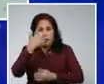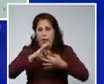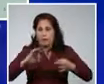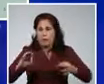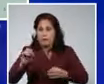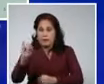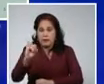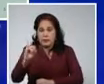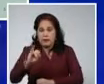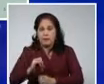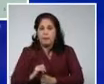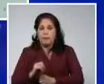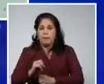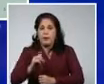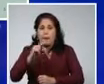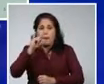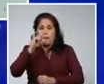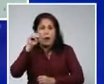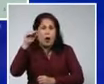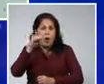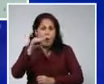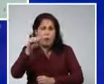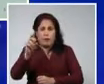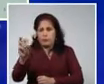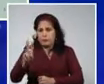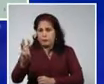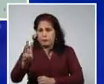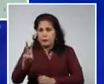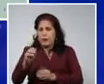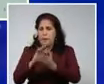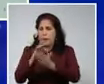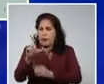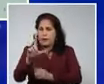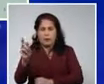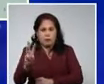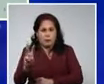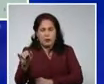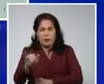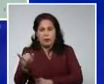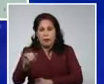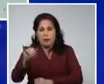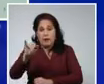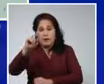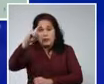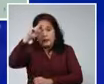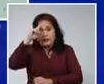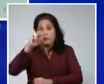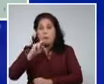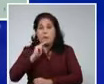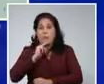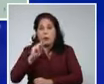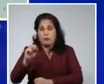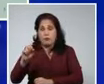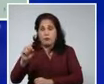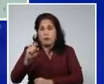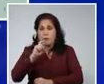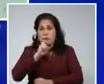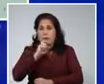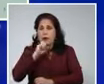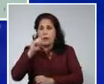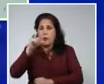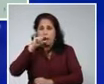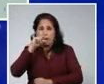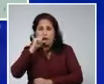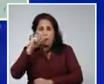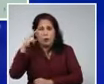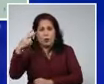6, Bahía Honda 3, igual que Mariel, San Antonio de los Baños y Bauta con 2